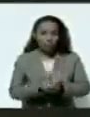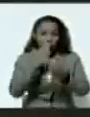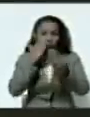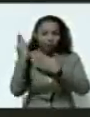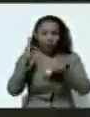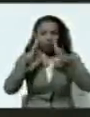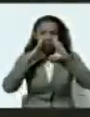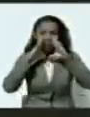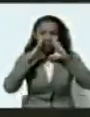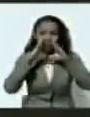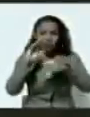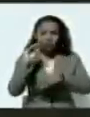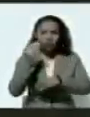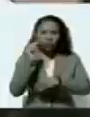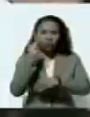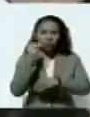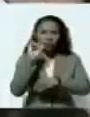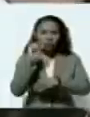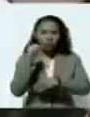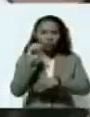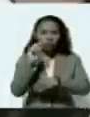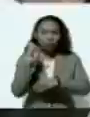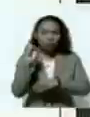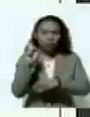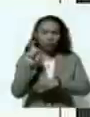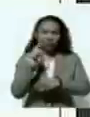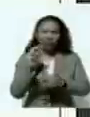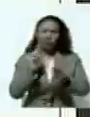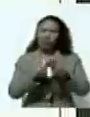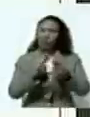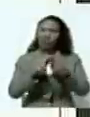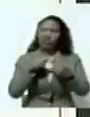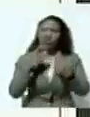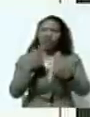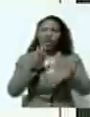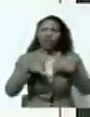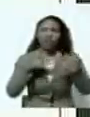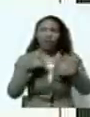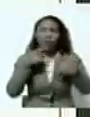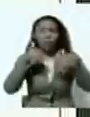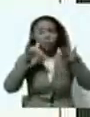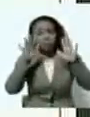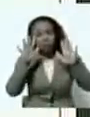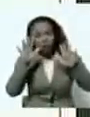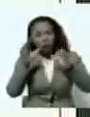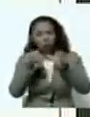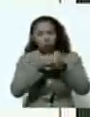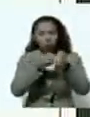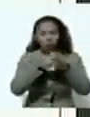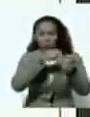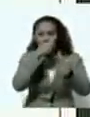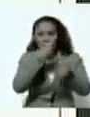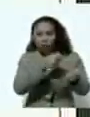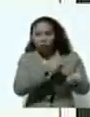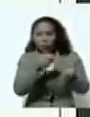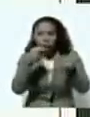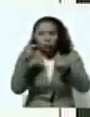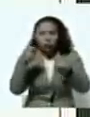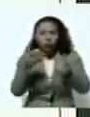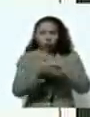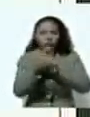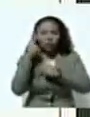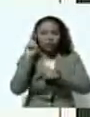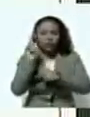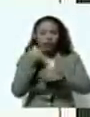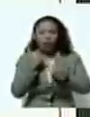confesión Quiñones: sin conocer nosotros de los hechos de presuntos vínculos con narcotráfico que actualmente le